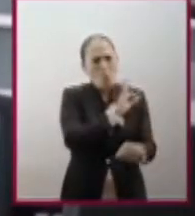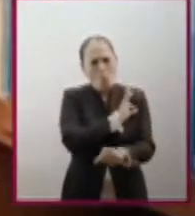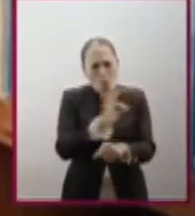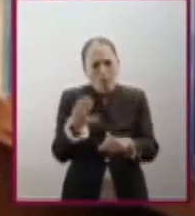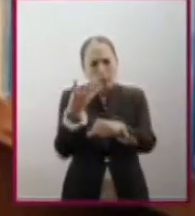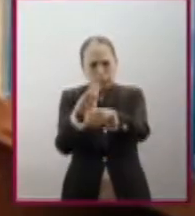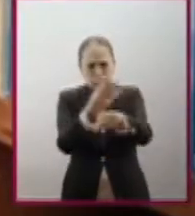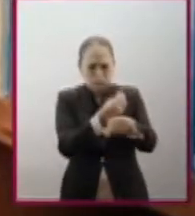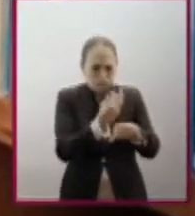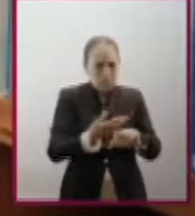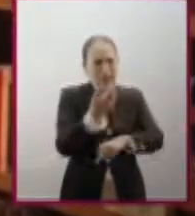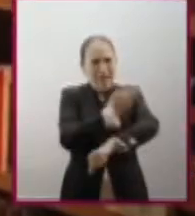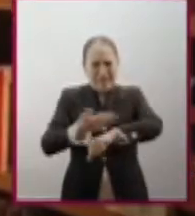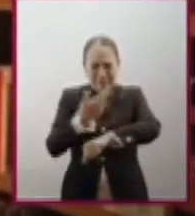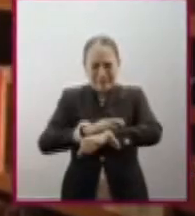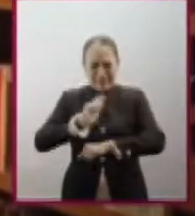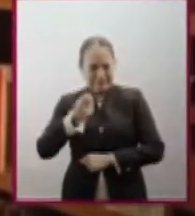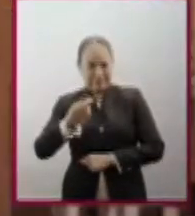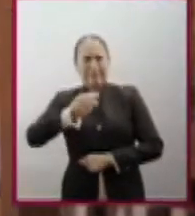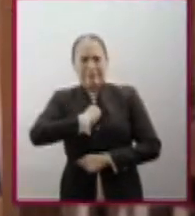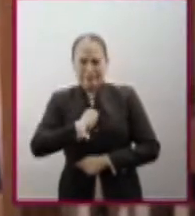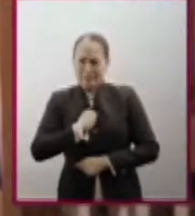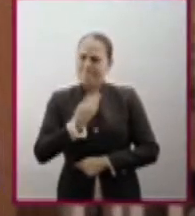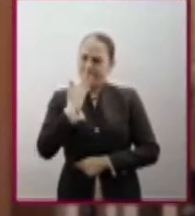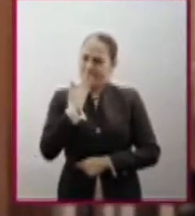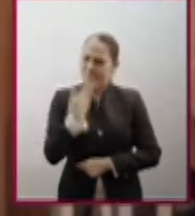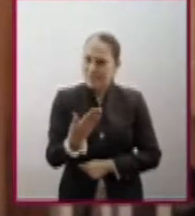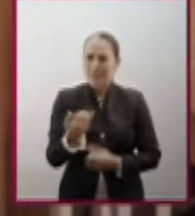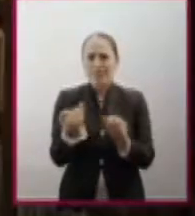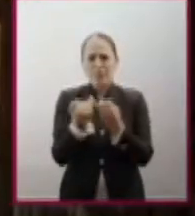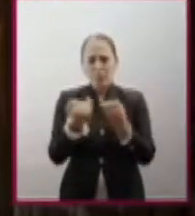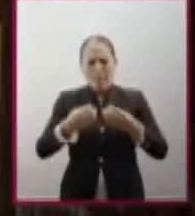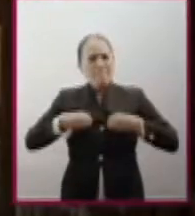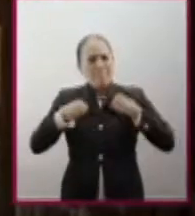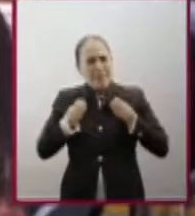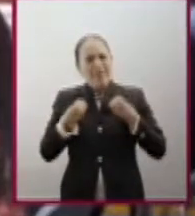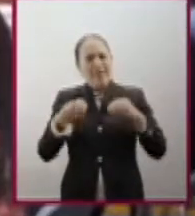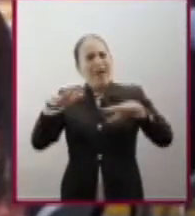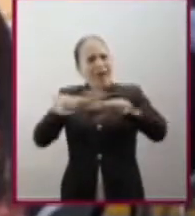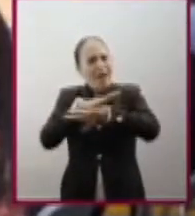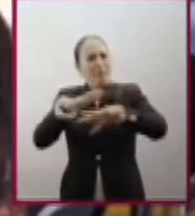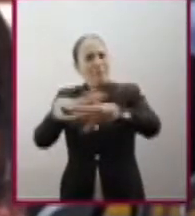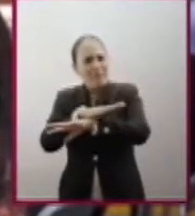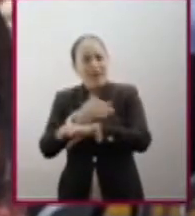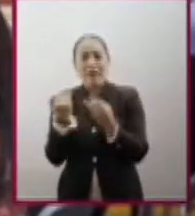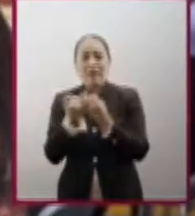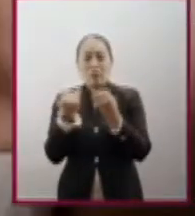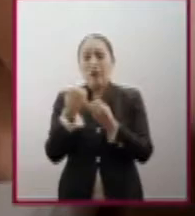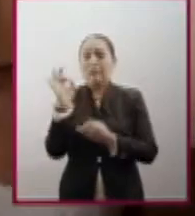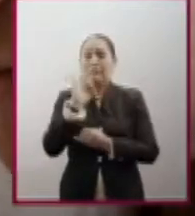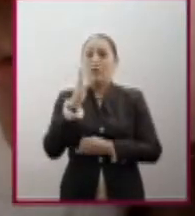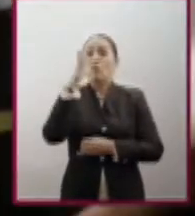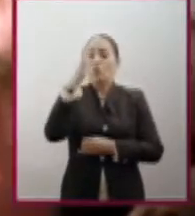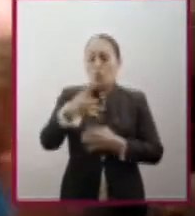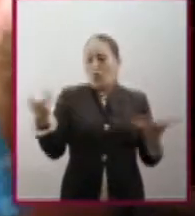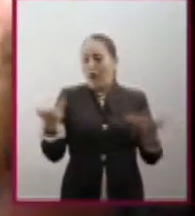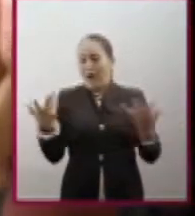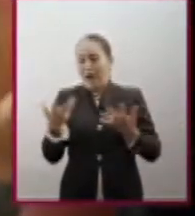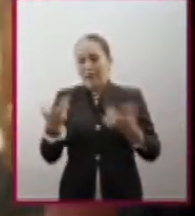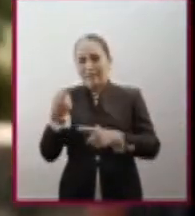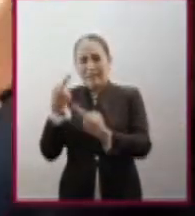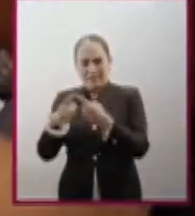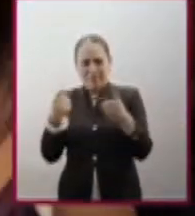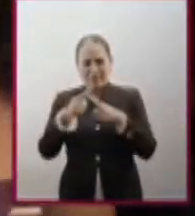problemas, afianzar nuestra identidad, transformar la realidad presente y orientar las acciones futuras